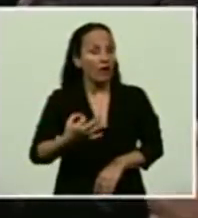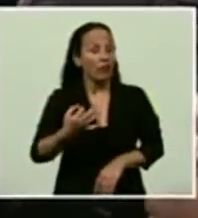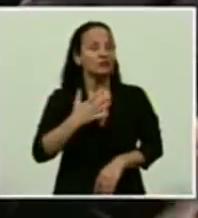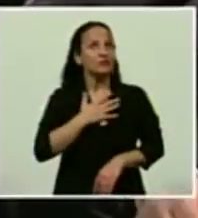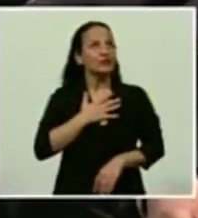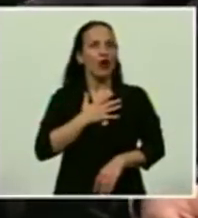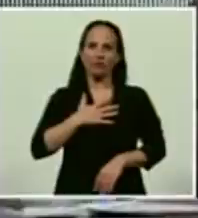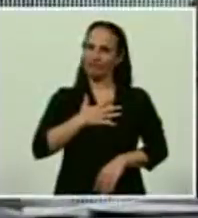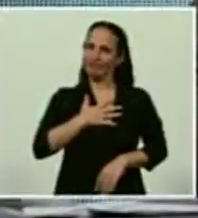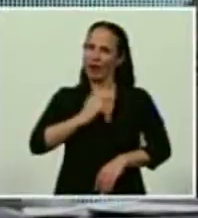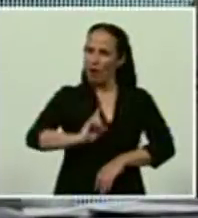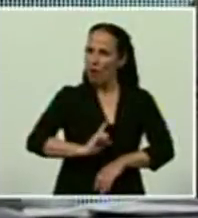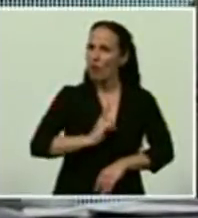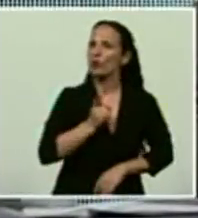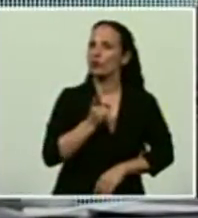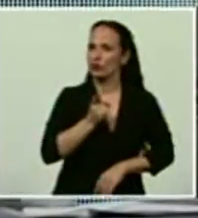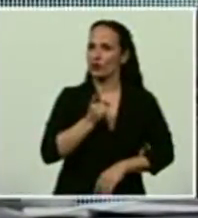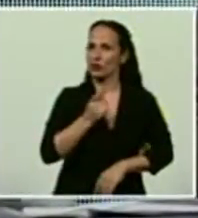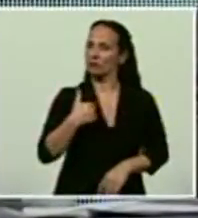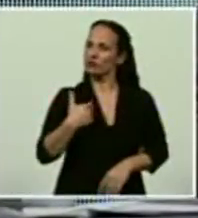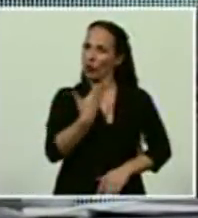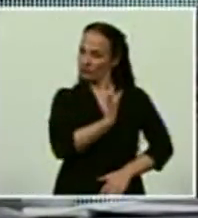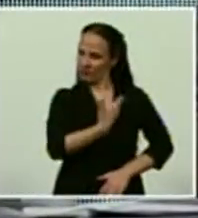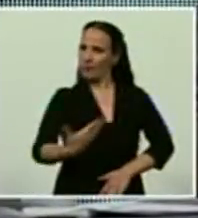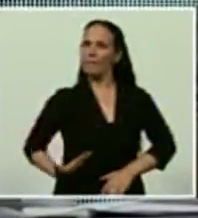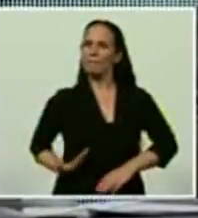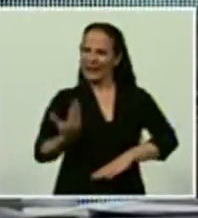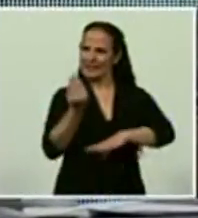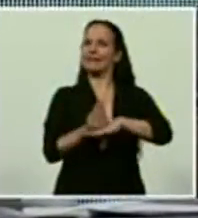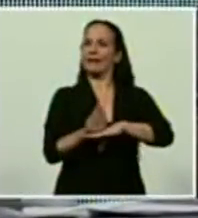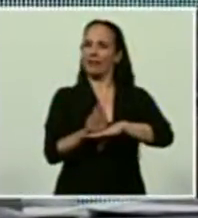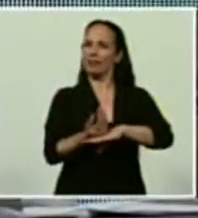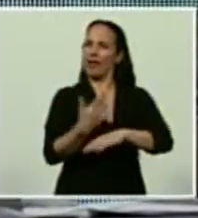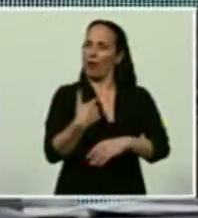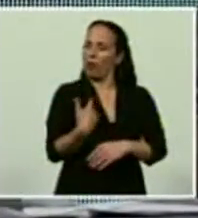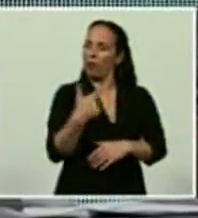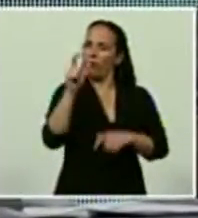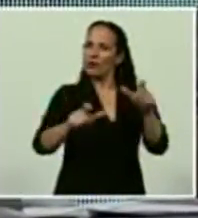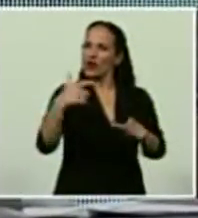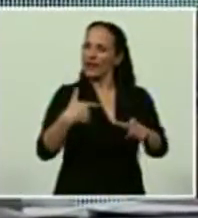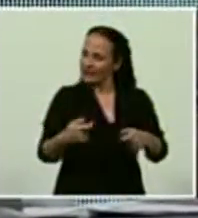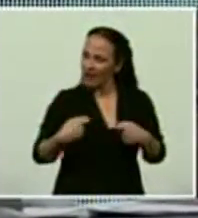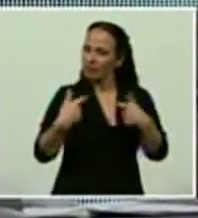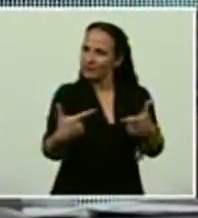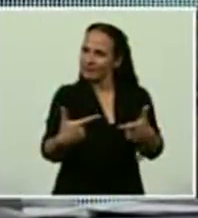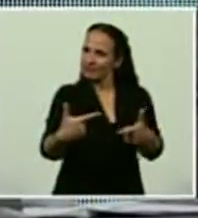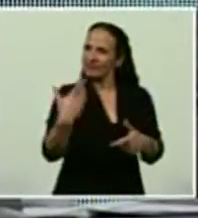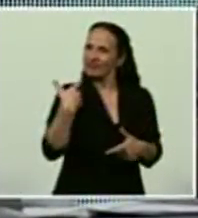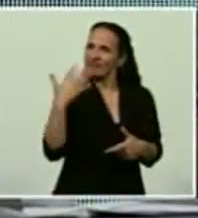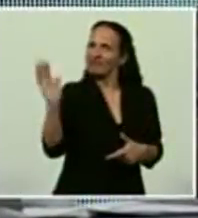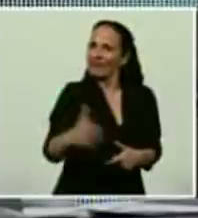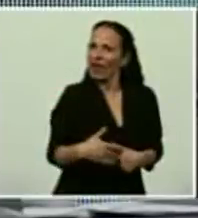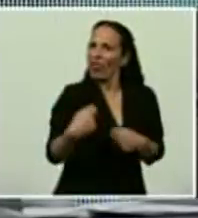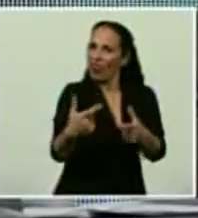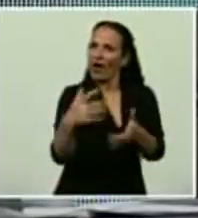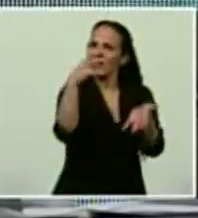yo me siento muy orgullosa como presidenta de poder dotar a todos los argentinos en general de centros